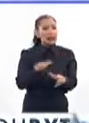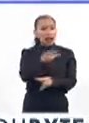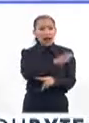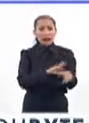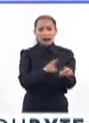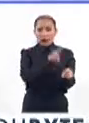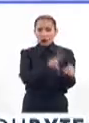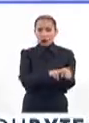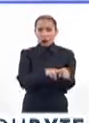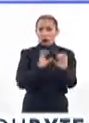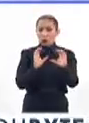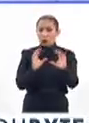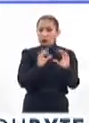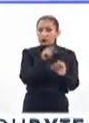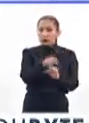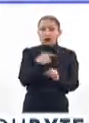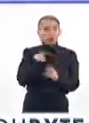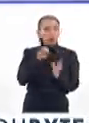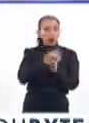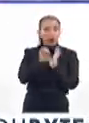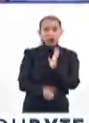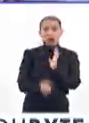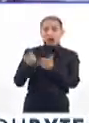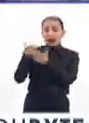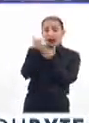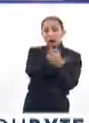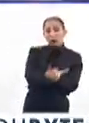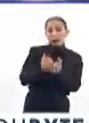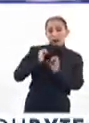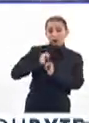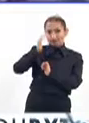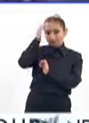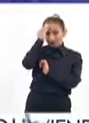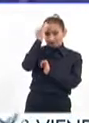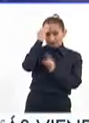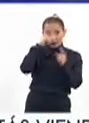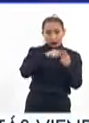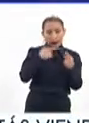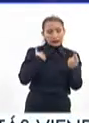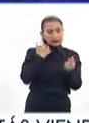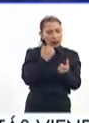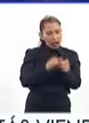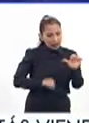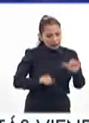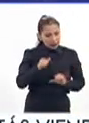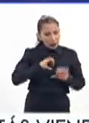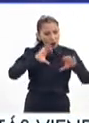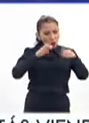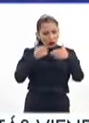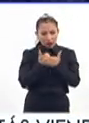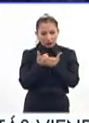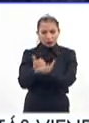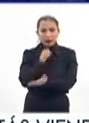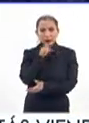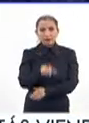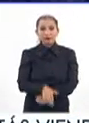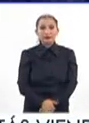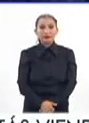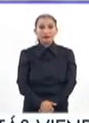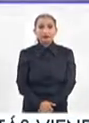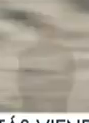áreas naturales protegidas, en las que destaca la colaboración de las autoridades y la intensa actividad de las comunidades.